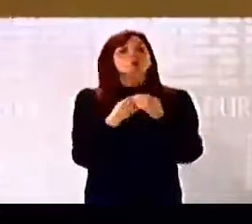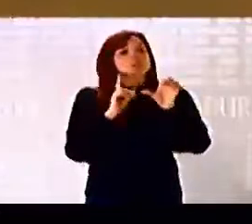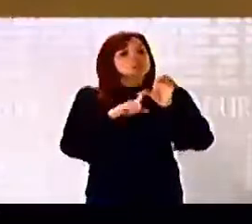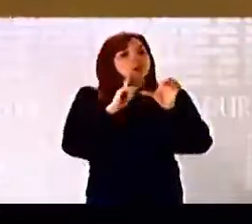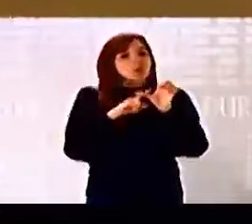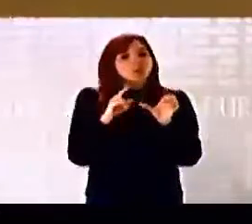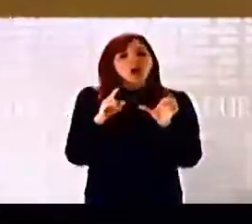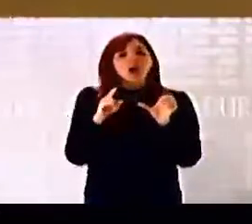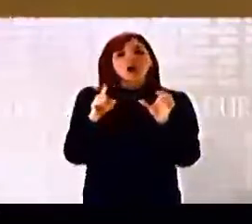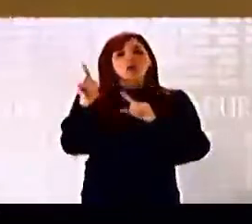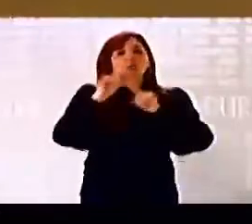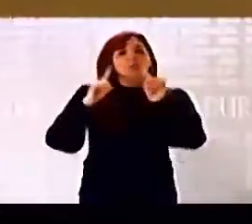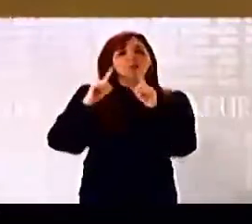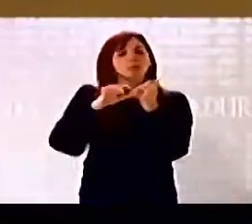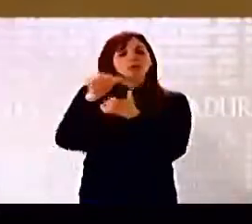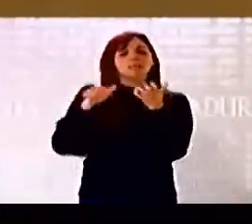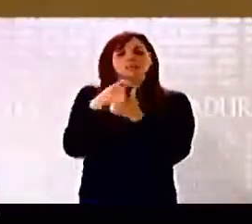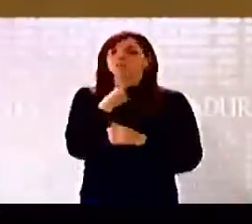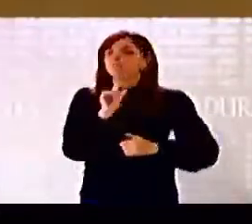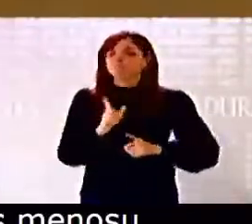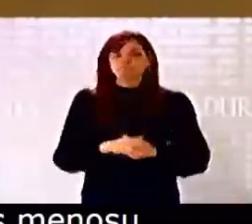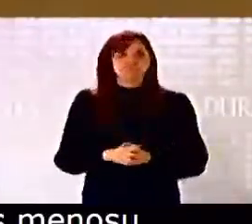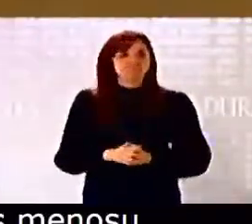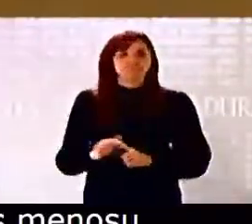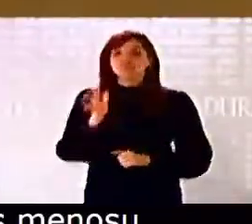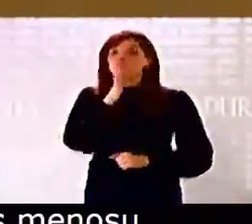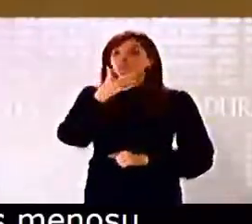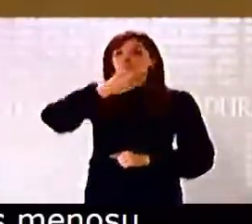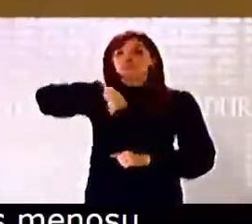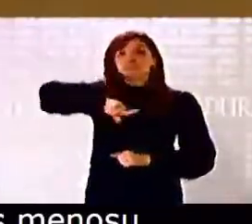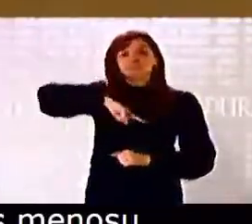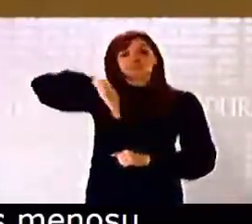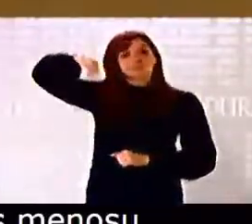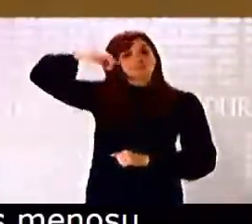de cualquier polémica, porque nosotros lo único que queremos hacer